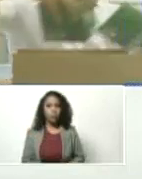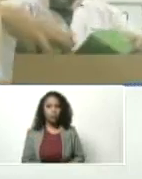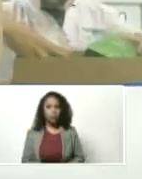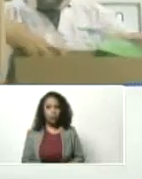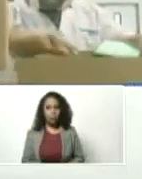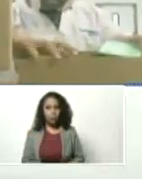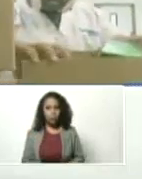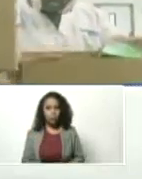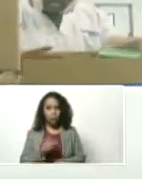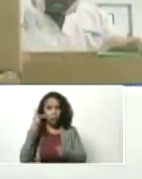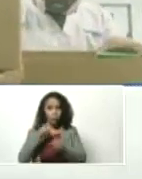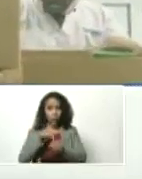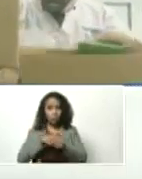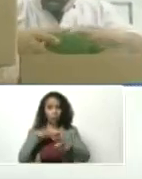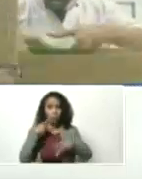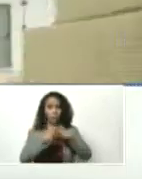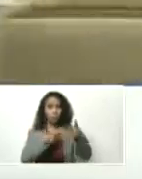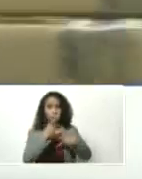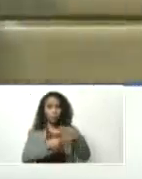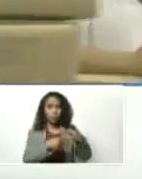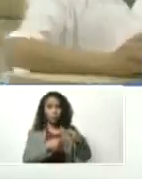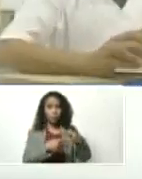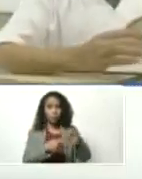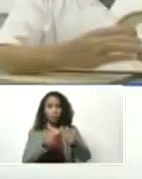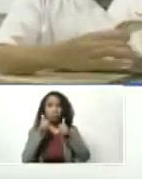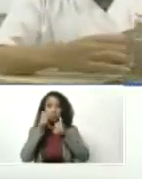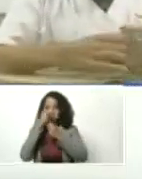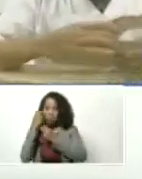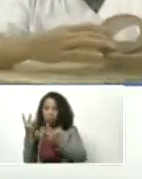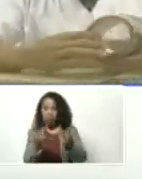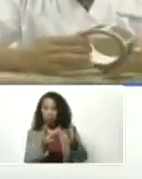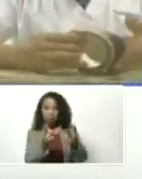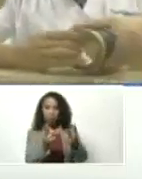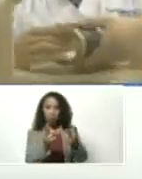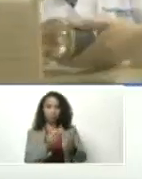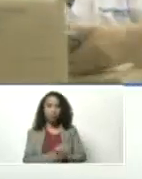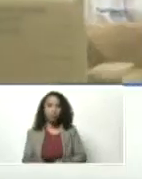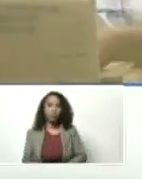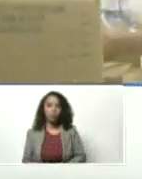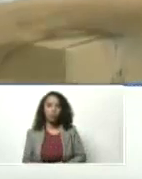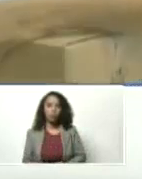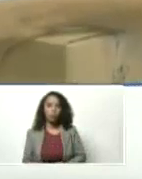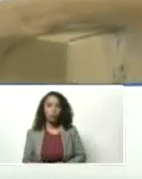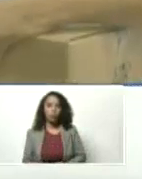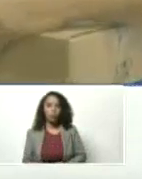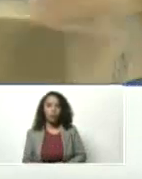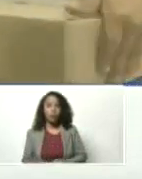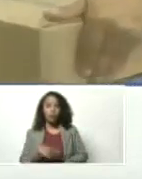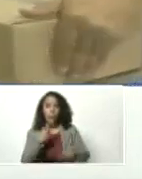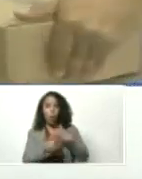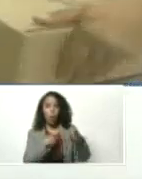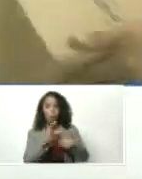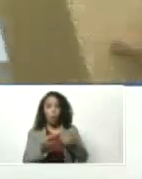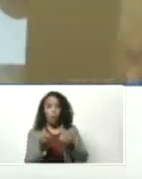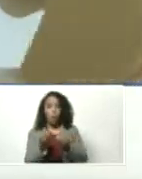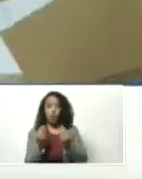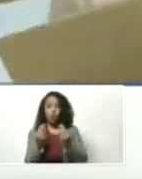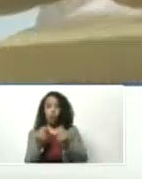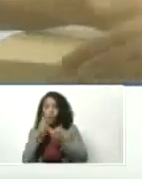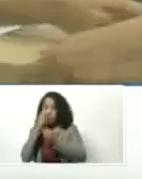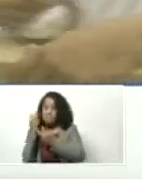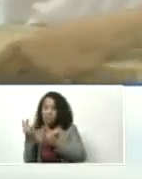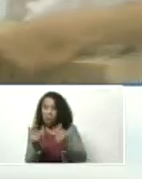Si el petróleo produce, bienvenido, welcome. Si produce mucho, welcome